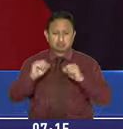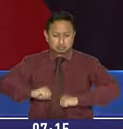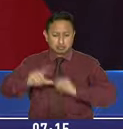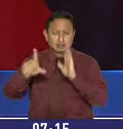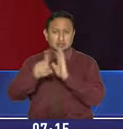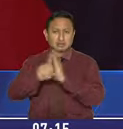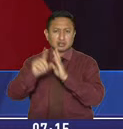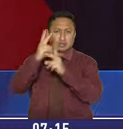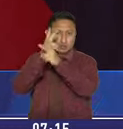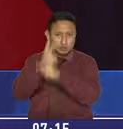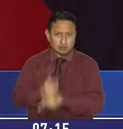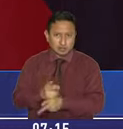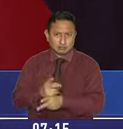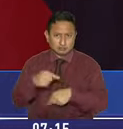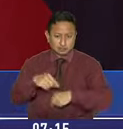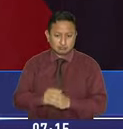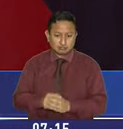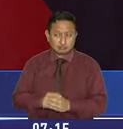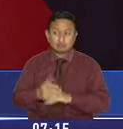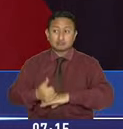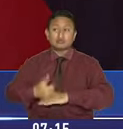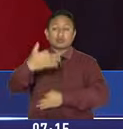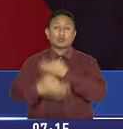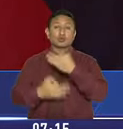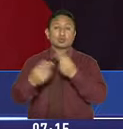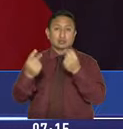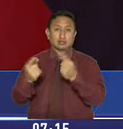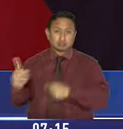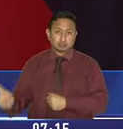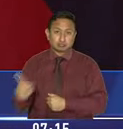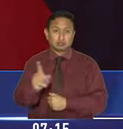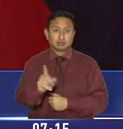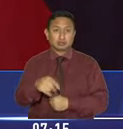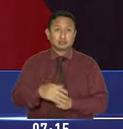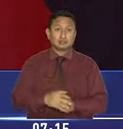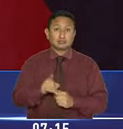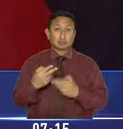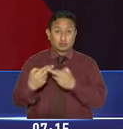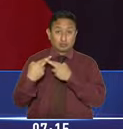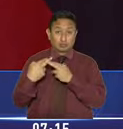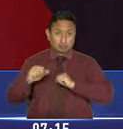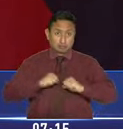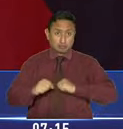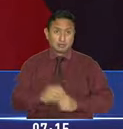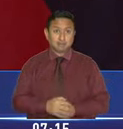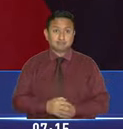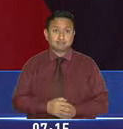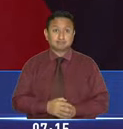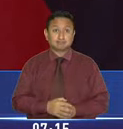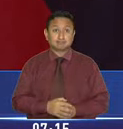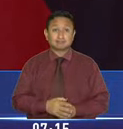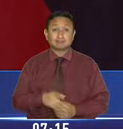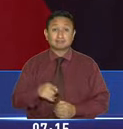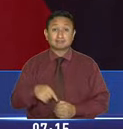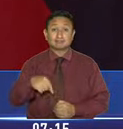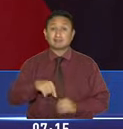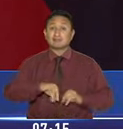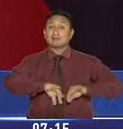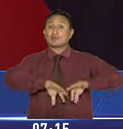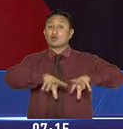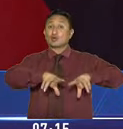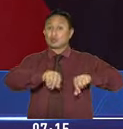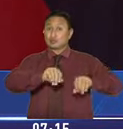justicia actúe también en el ámbito de sus competencias. Con la corrupción no se tranza, con la